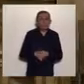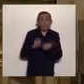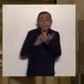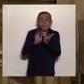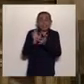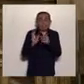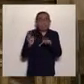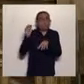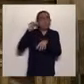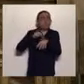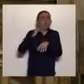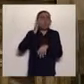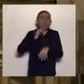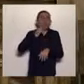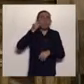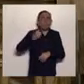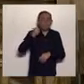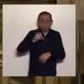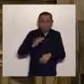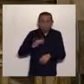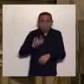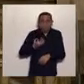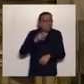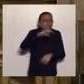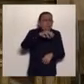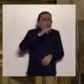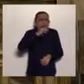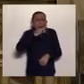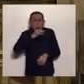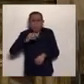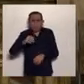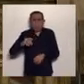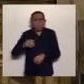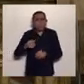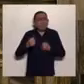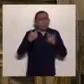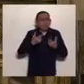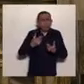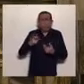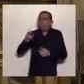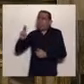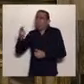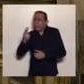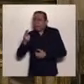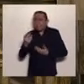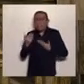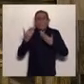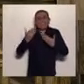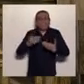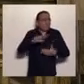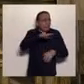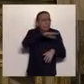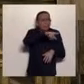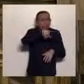Resucitó el buen pastor que dio la vida por sus ovejas y se entregó a la muerte por su rebaño.